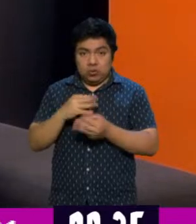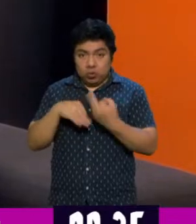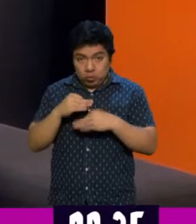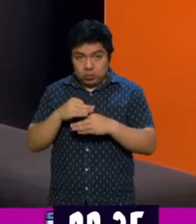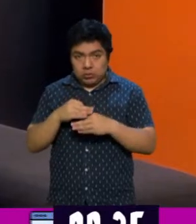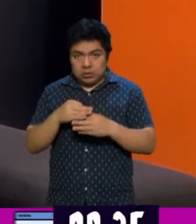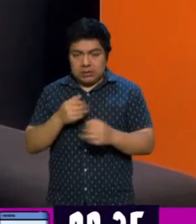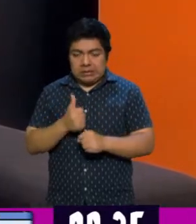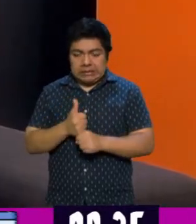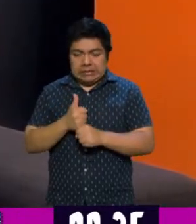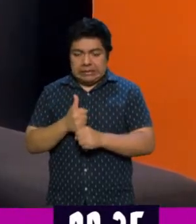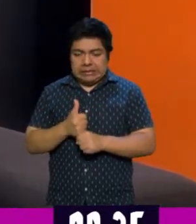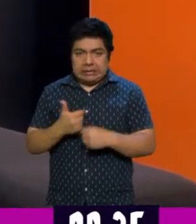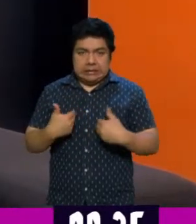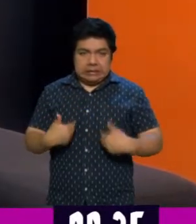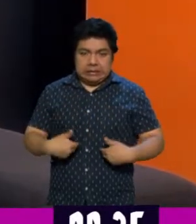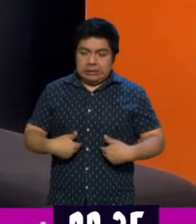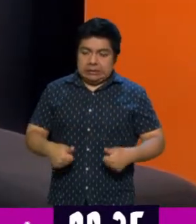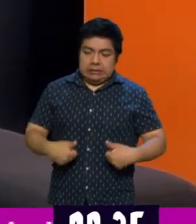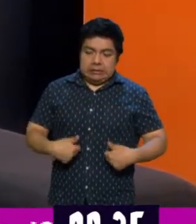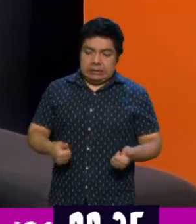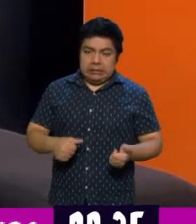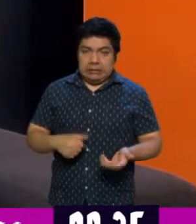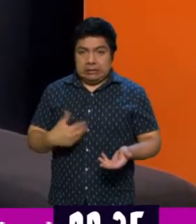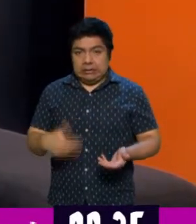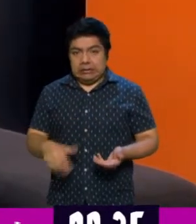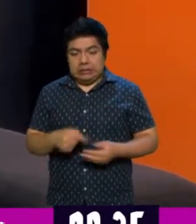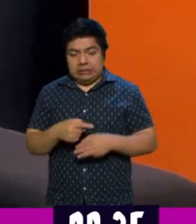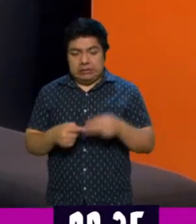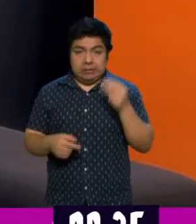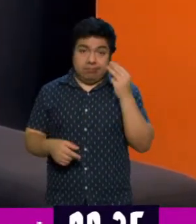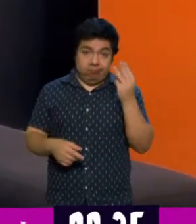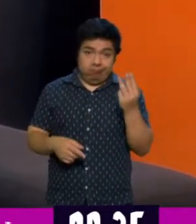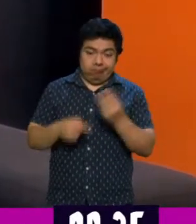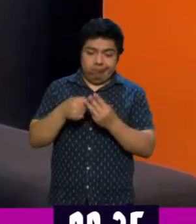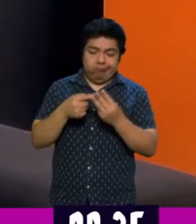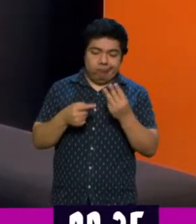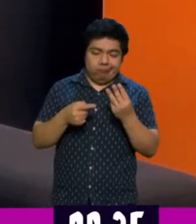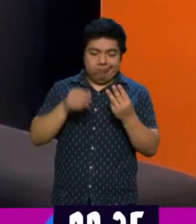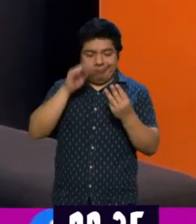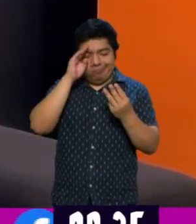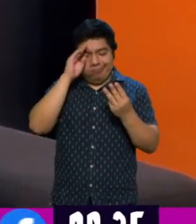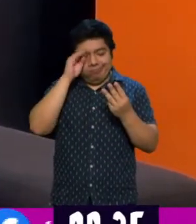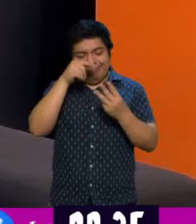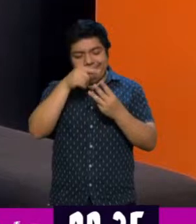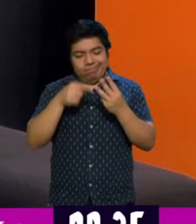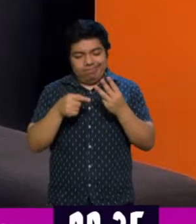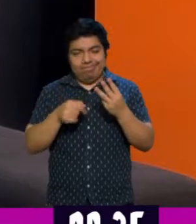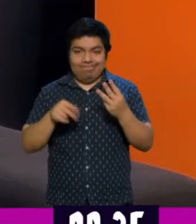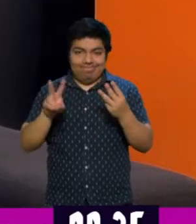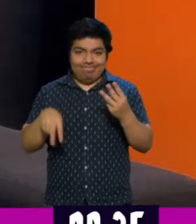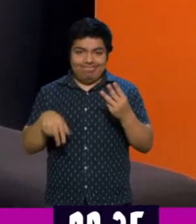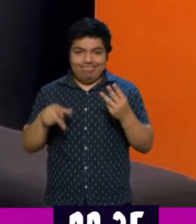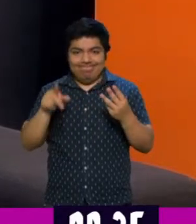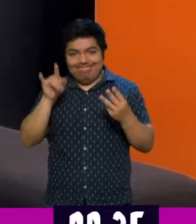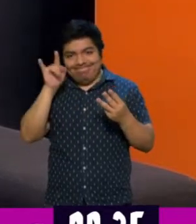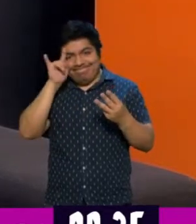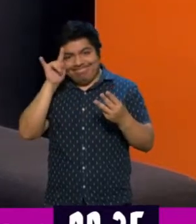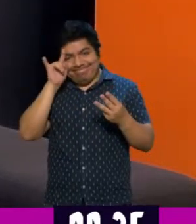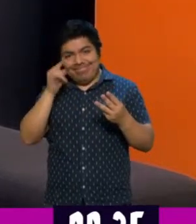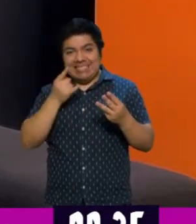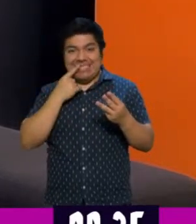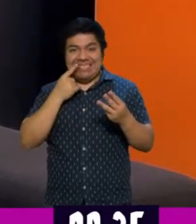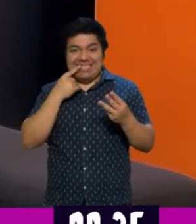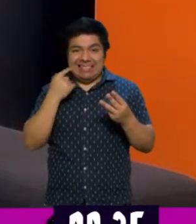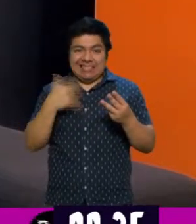sufre de hambre. Bueno, estos tres elementos nos hacen ver la realidad del mal y nos hacen ver algo que es